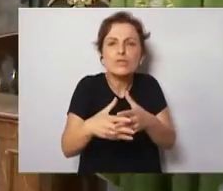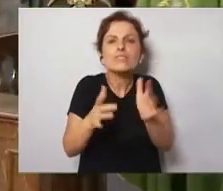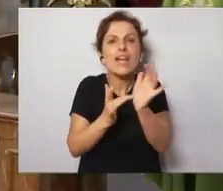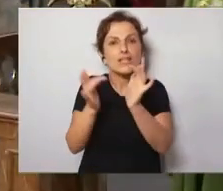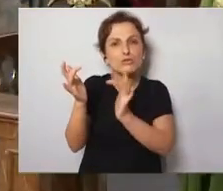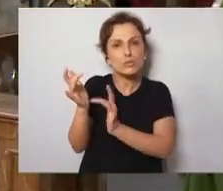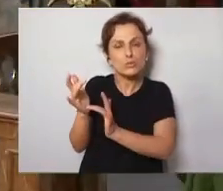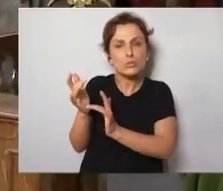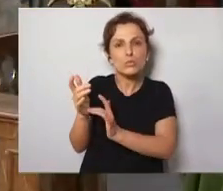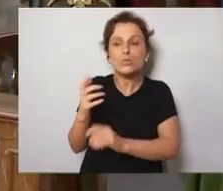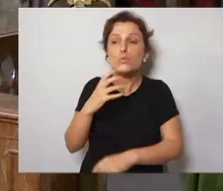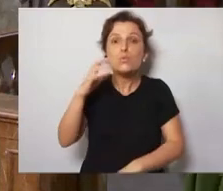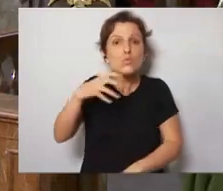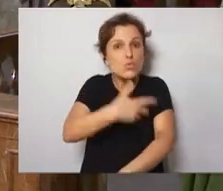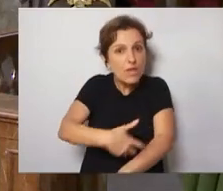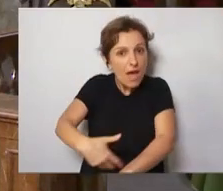sangre